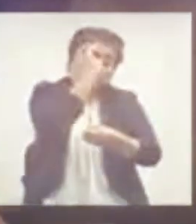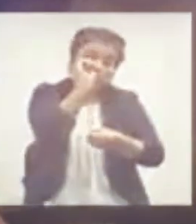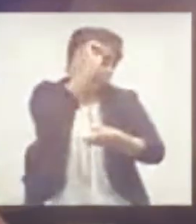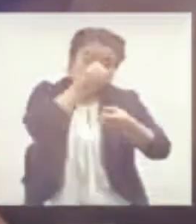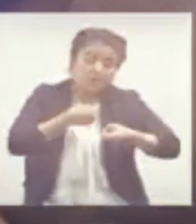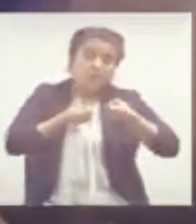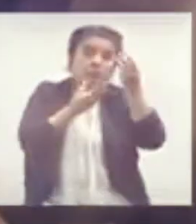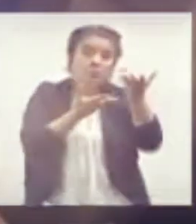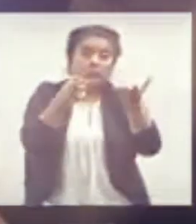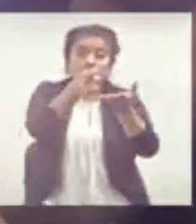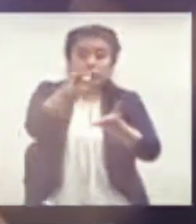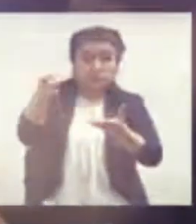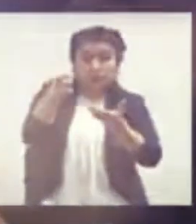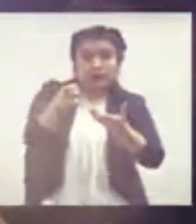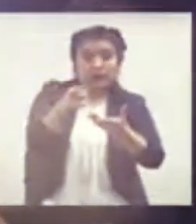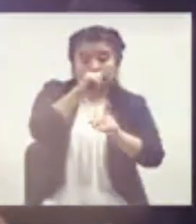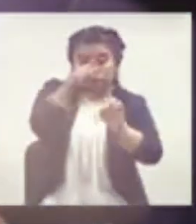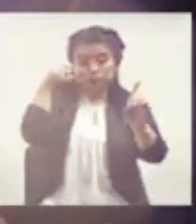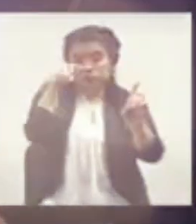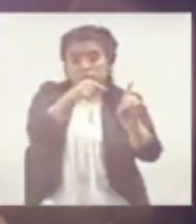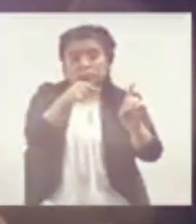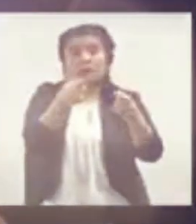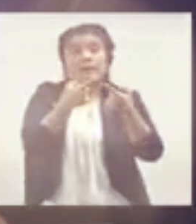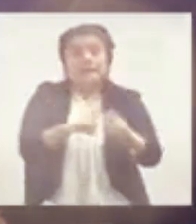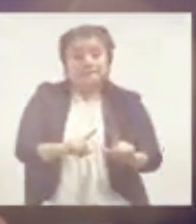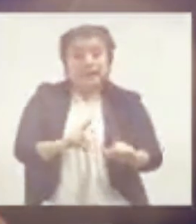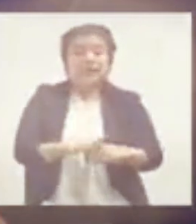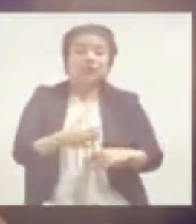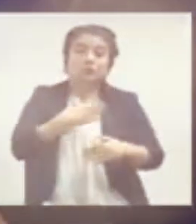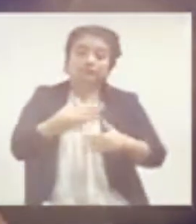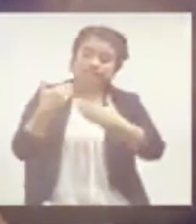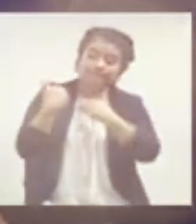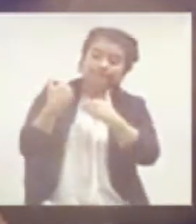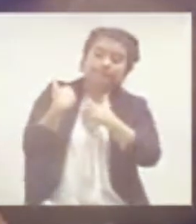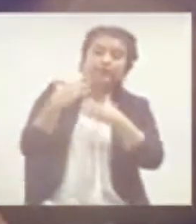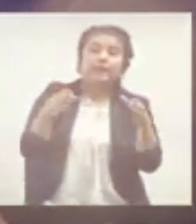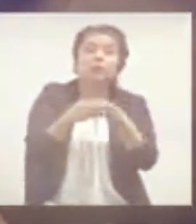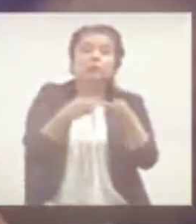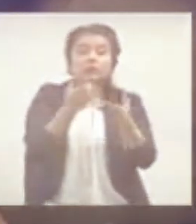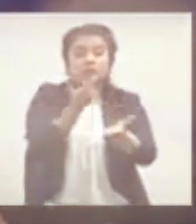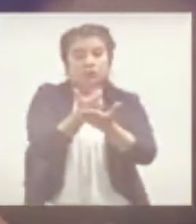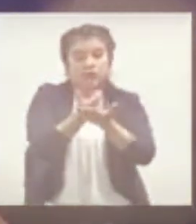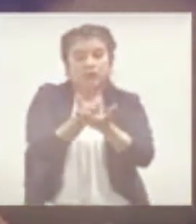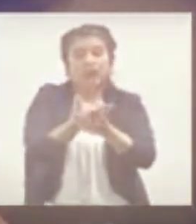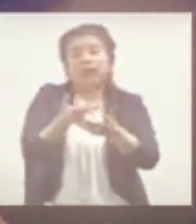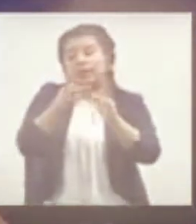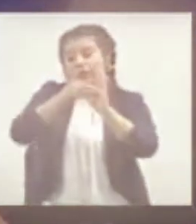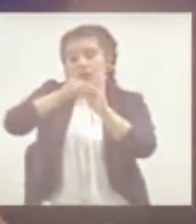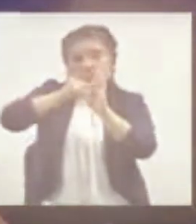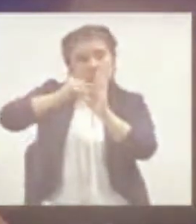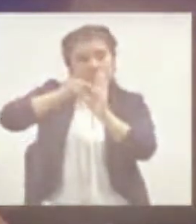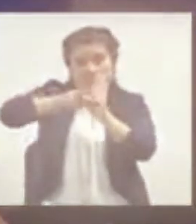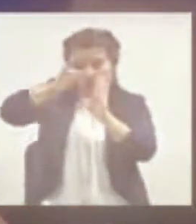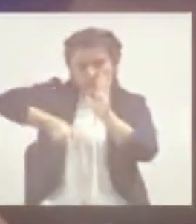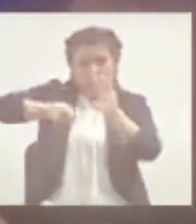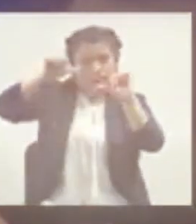ellos consideran que corresponde. Pero como responsabilidad de la Comisión de Economía hemos emitido un dictamen desfavorable a la